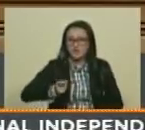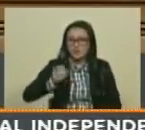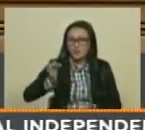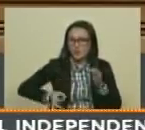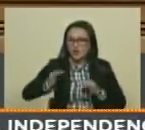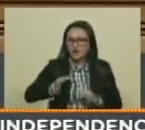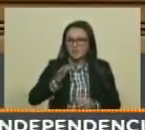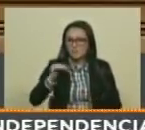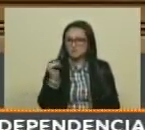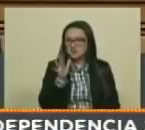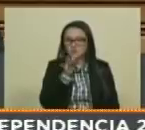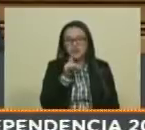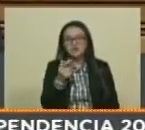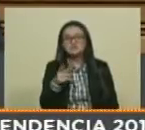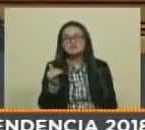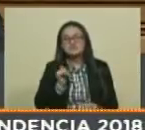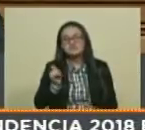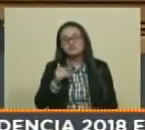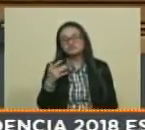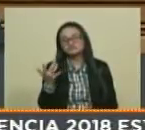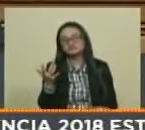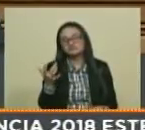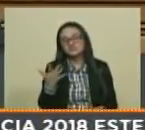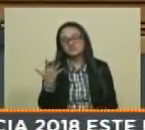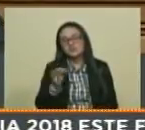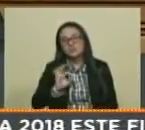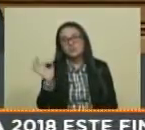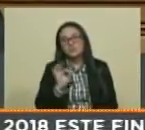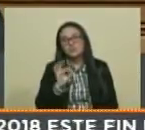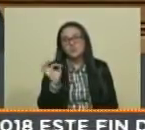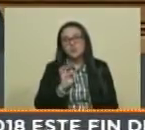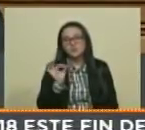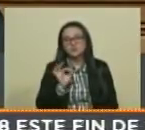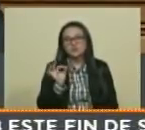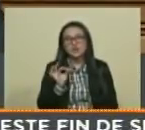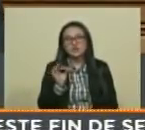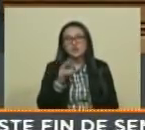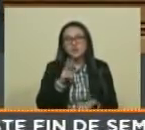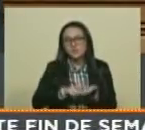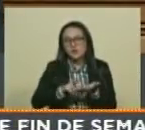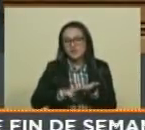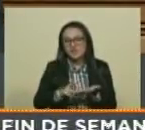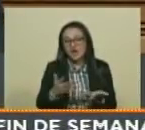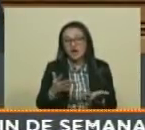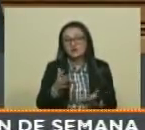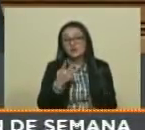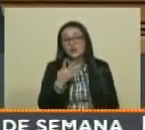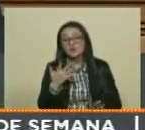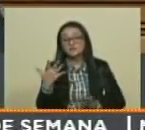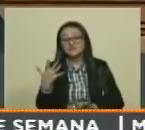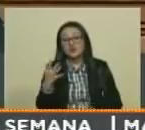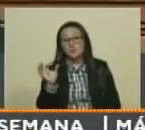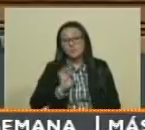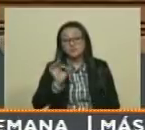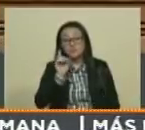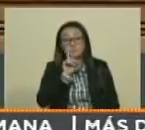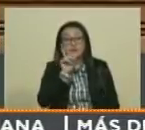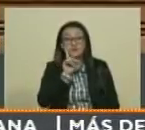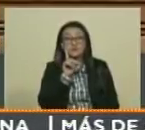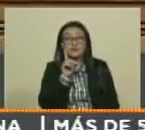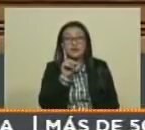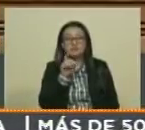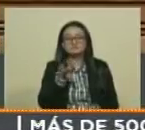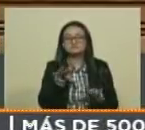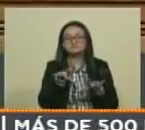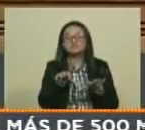fiscales, ni policías, sino simplemente un 5% de alguna verdad y un 95% de infamia. Y